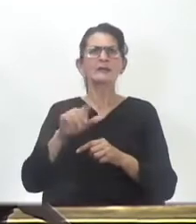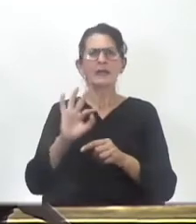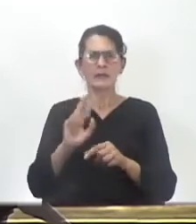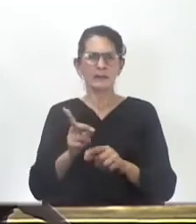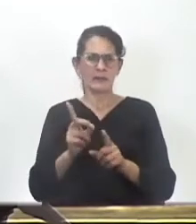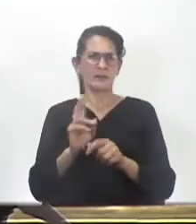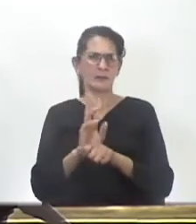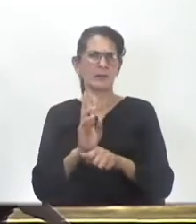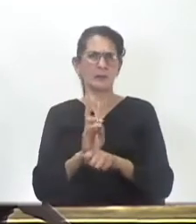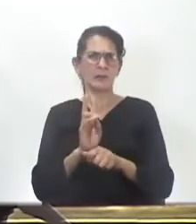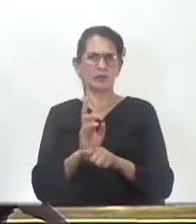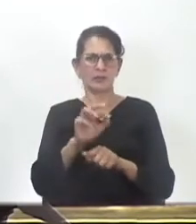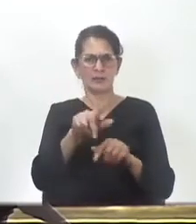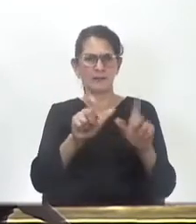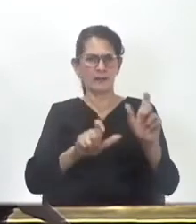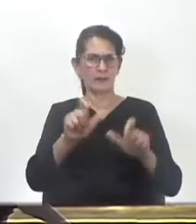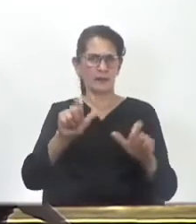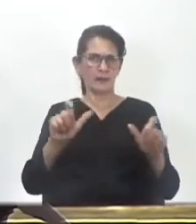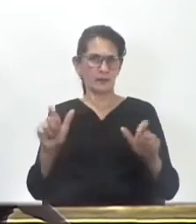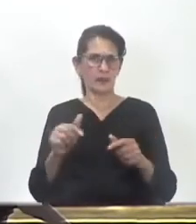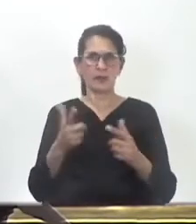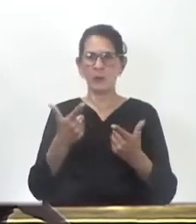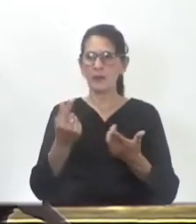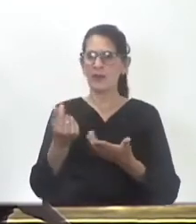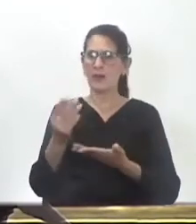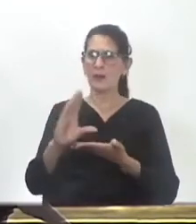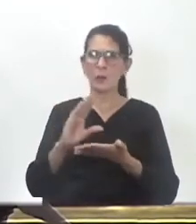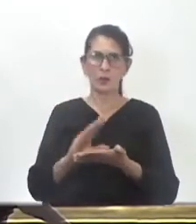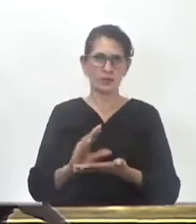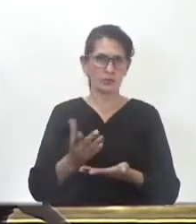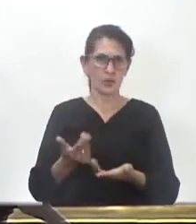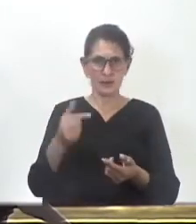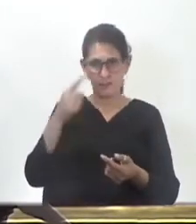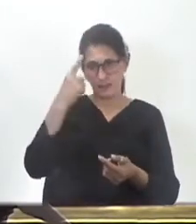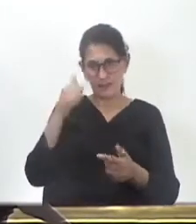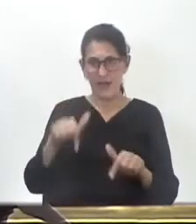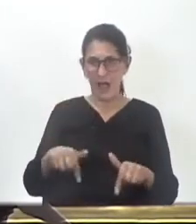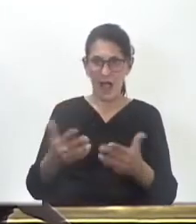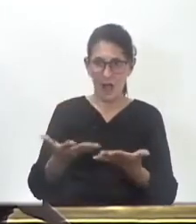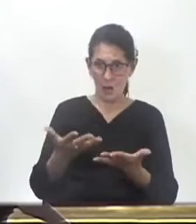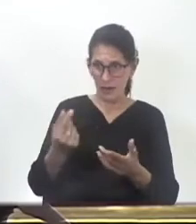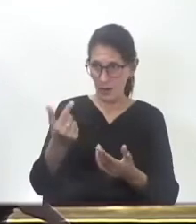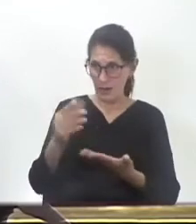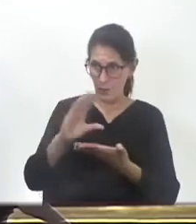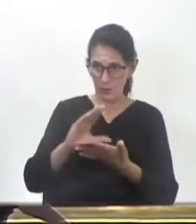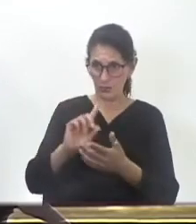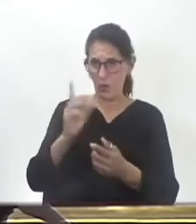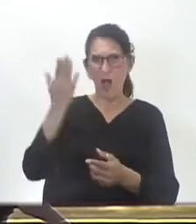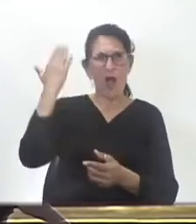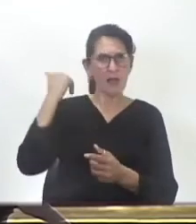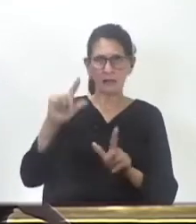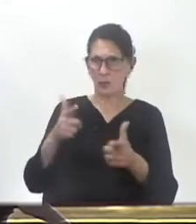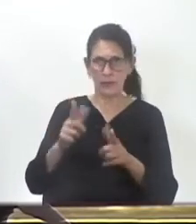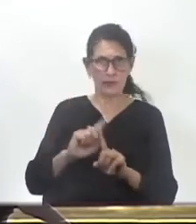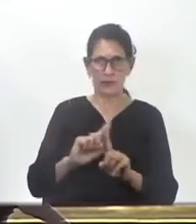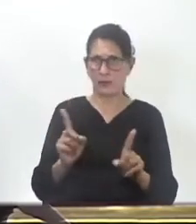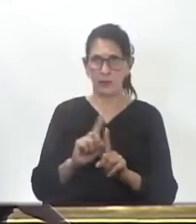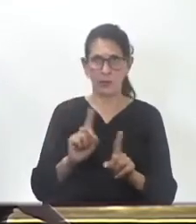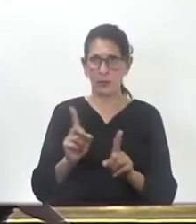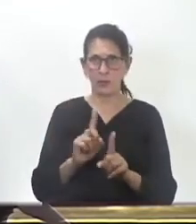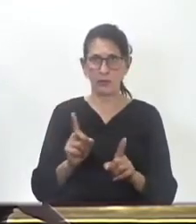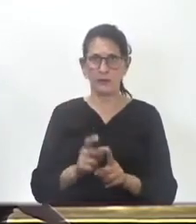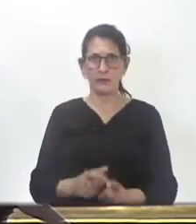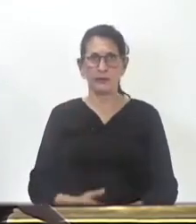personas que estuvieron enfrente de esa cartera sin recursos. Porque los recursos no es que no lo tienen ahora, no los tenían antes. Yo tengo por